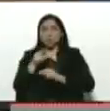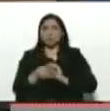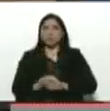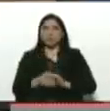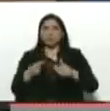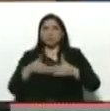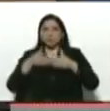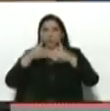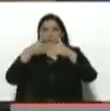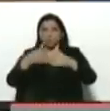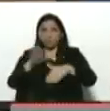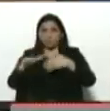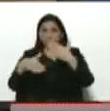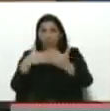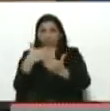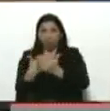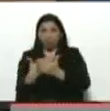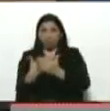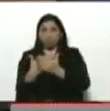que llegó